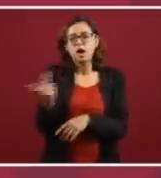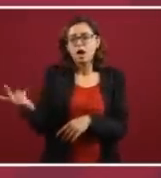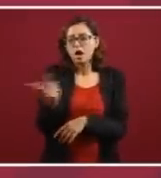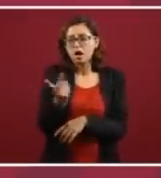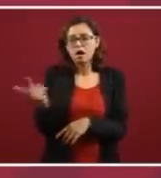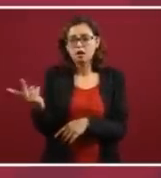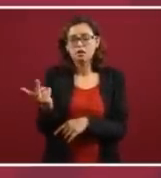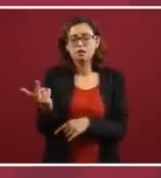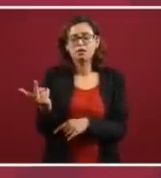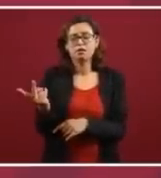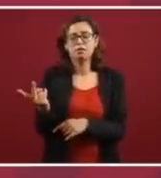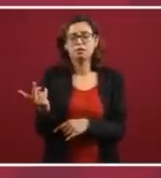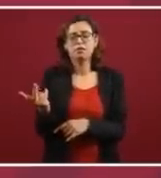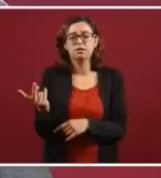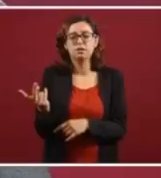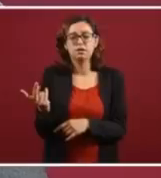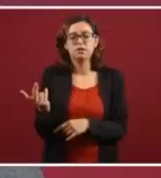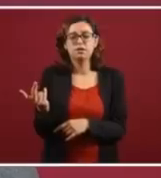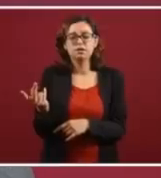venido